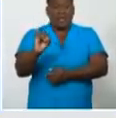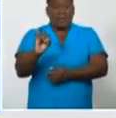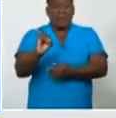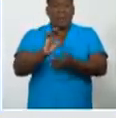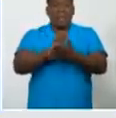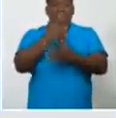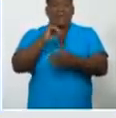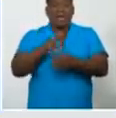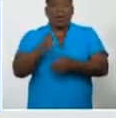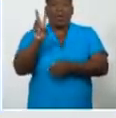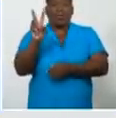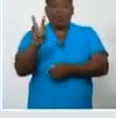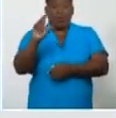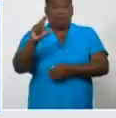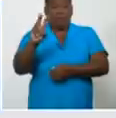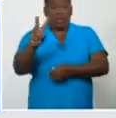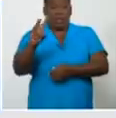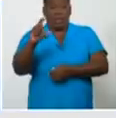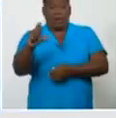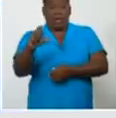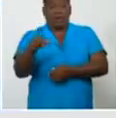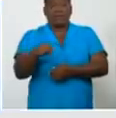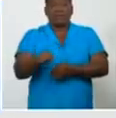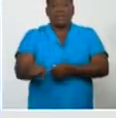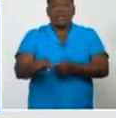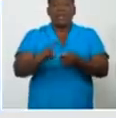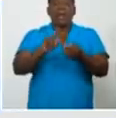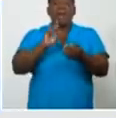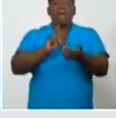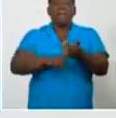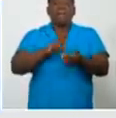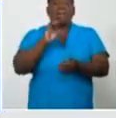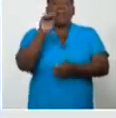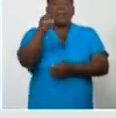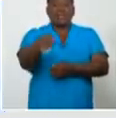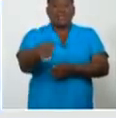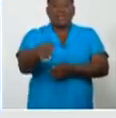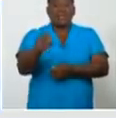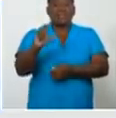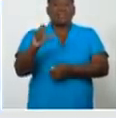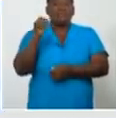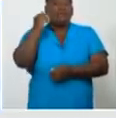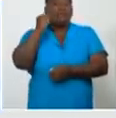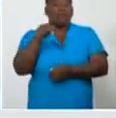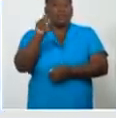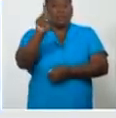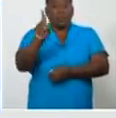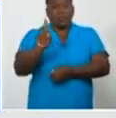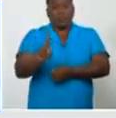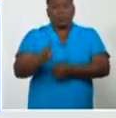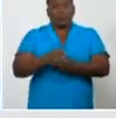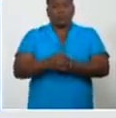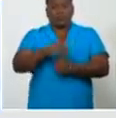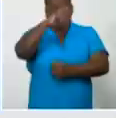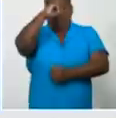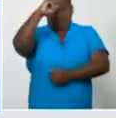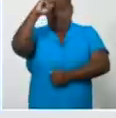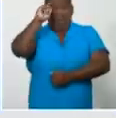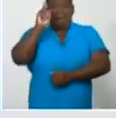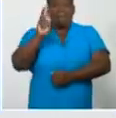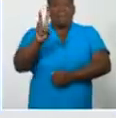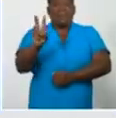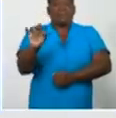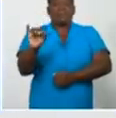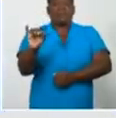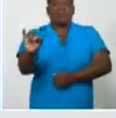Santa Clara y en Placetas y Cifuentes 1 cada uno. Santi Espíritu con 26 casos